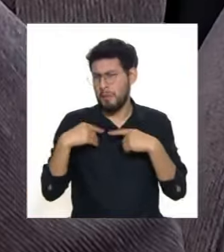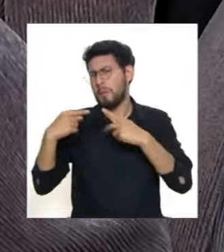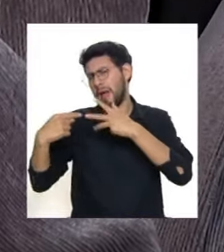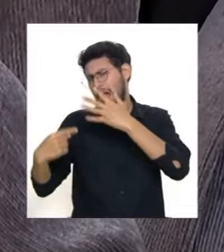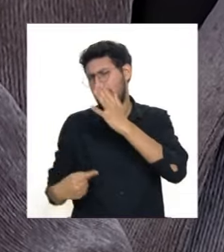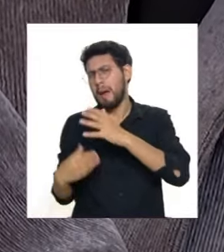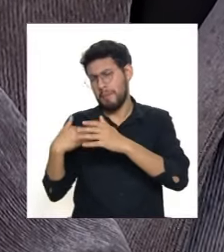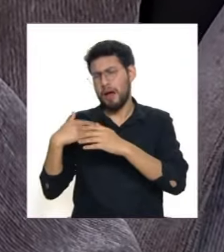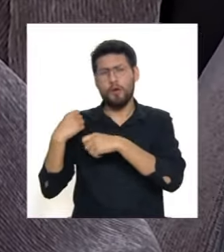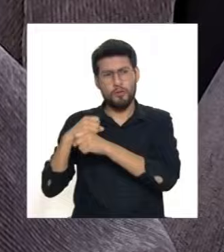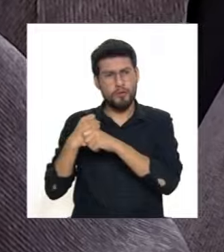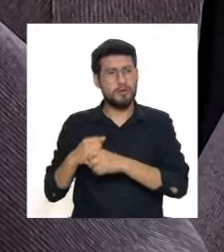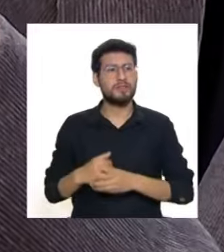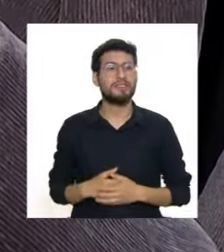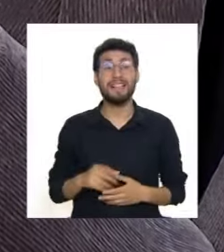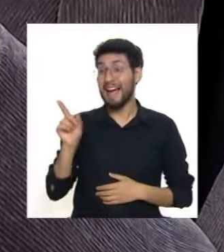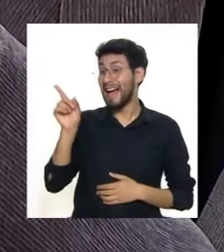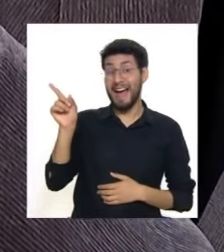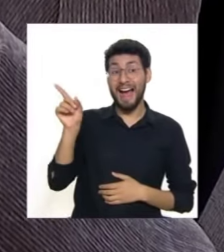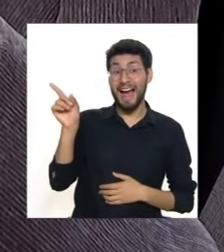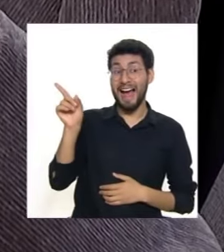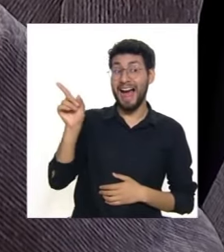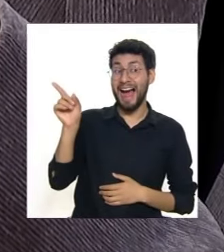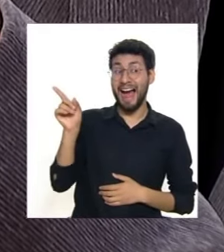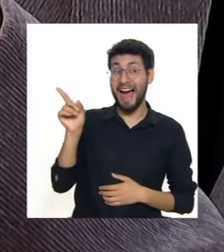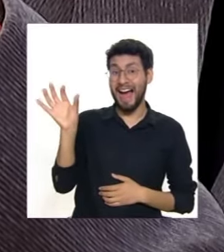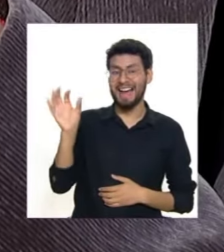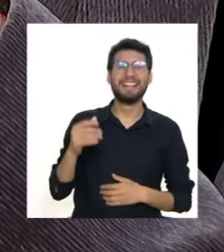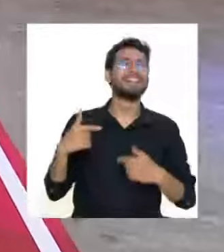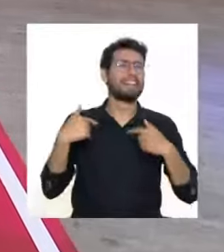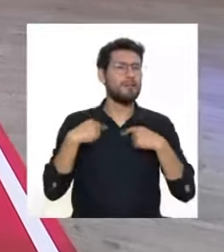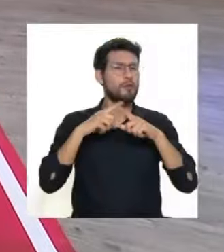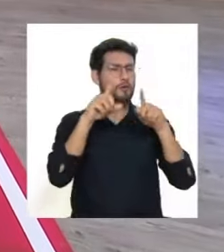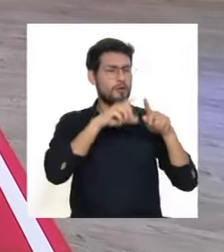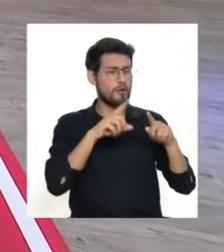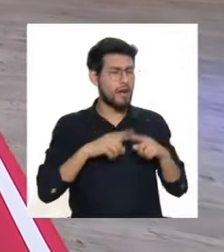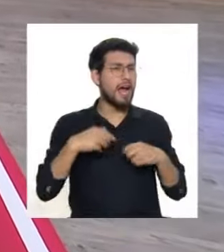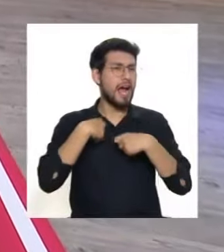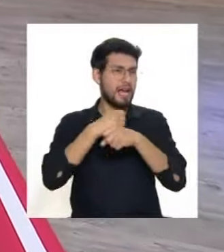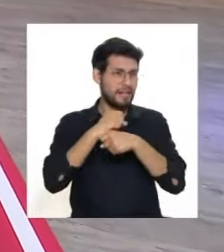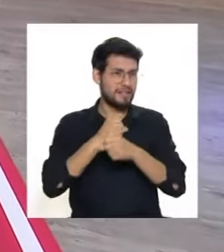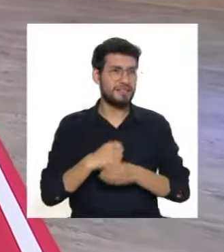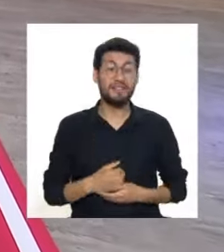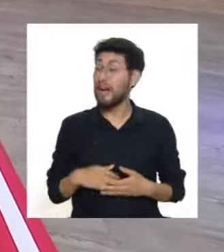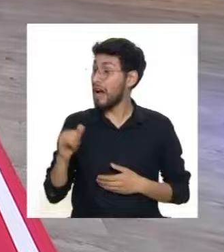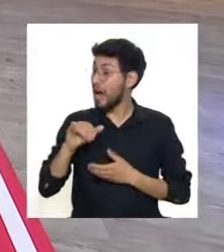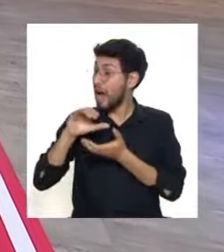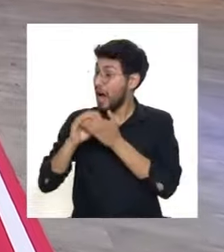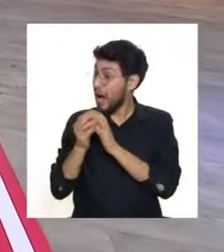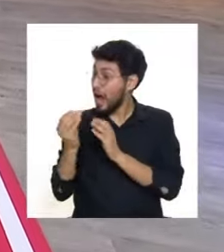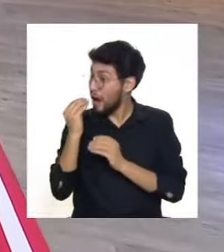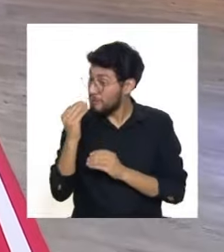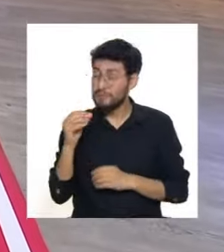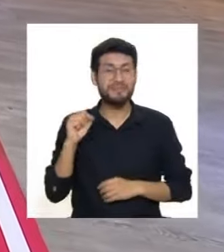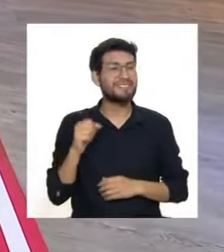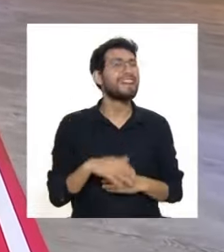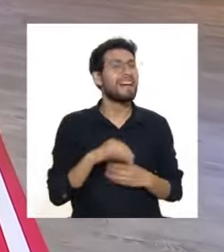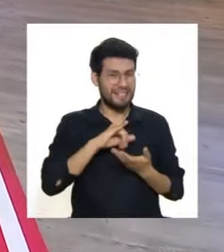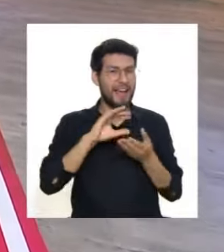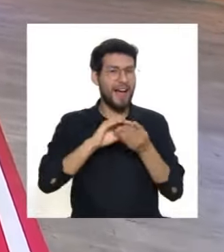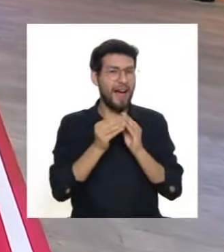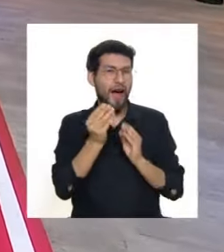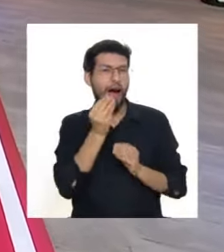también preparamos lo que es toda clase de bocaditos. Sanguchitos también. Sanguchitos. Ay, qué rico. Y